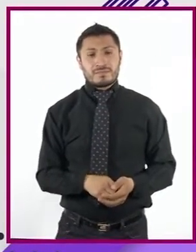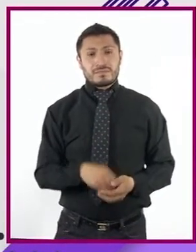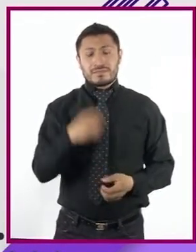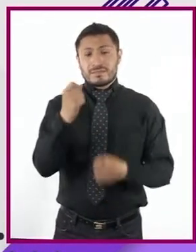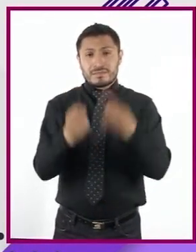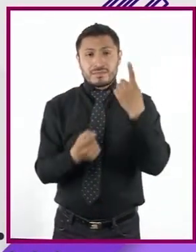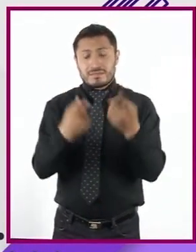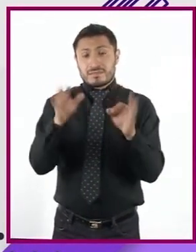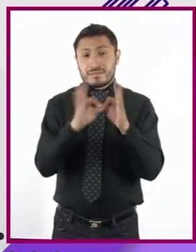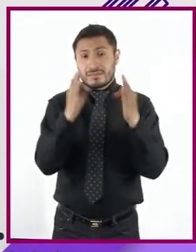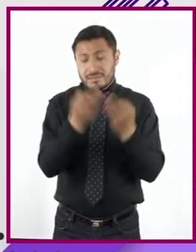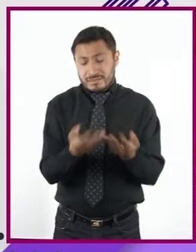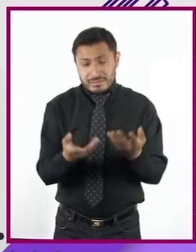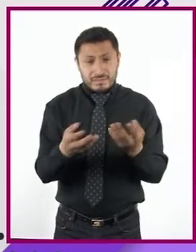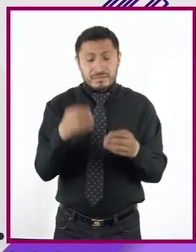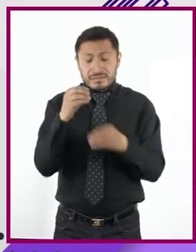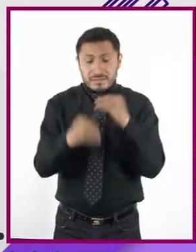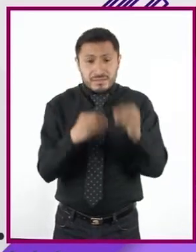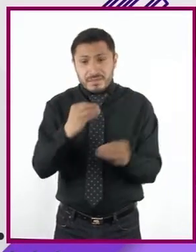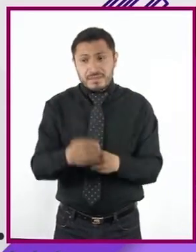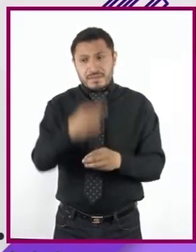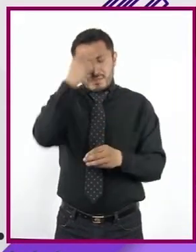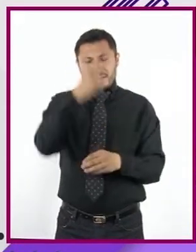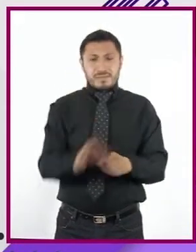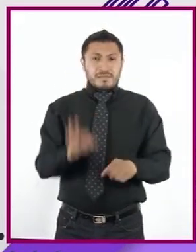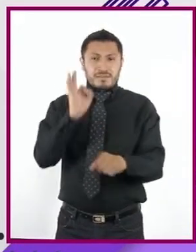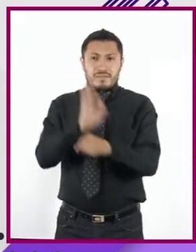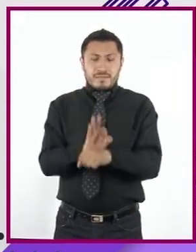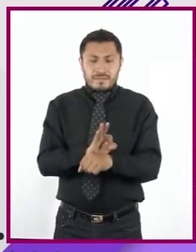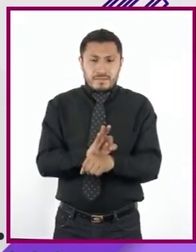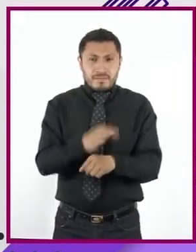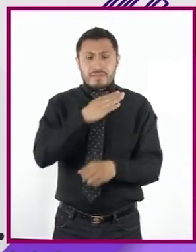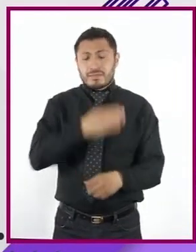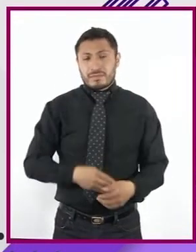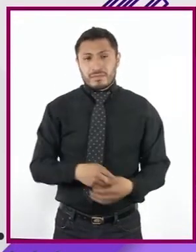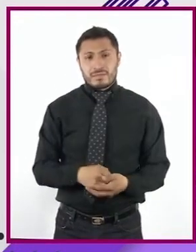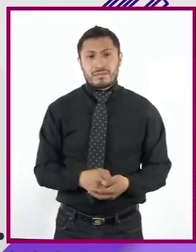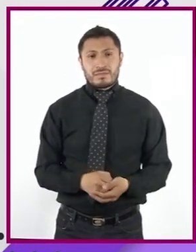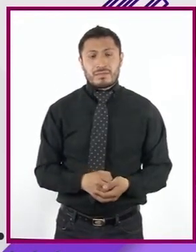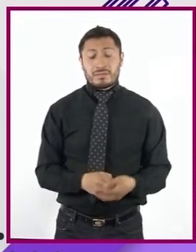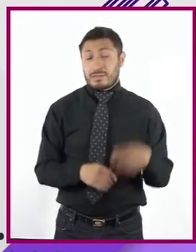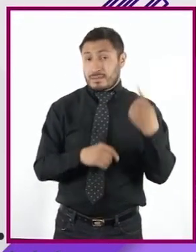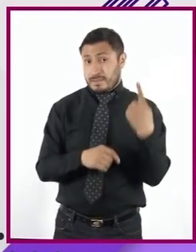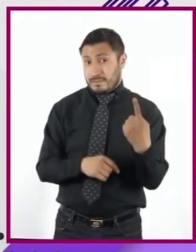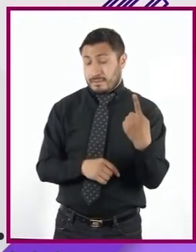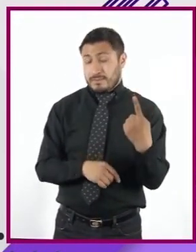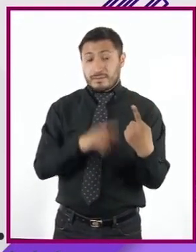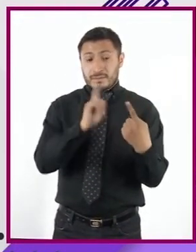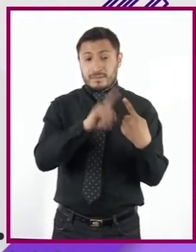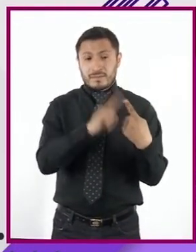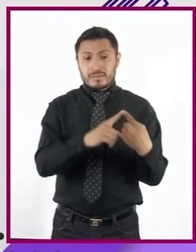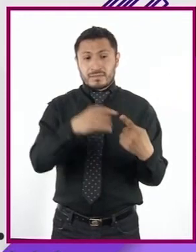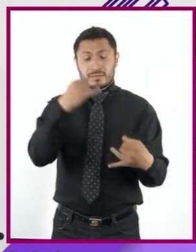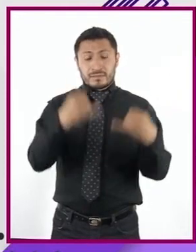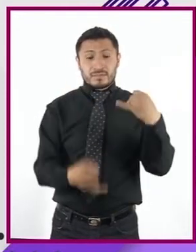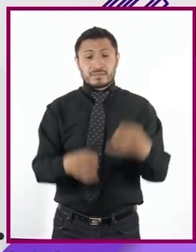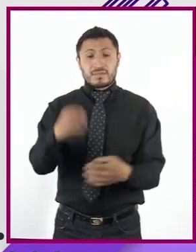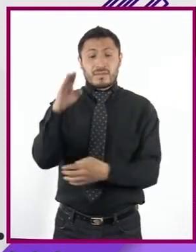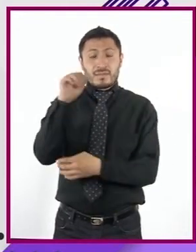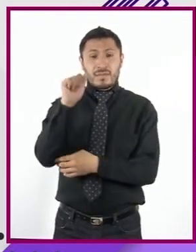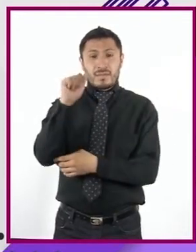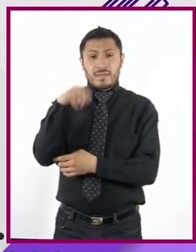Algunos mecanismos y procedimientos para defender la justicia. Número 1. Juicio de amparo. Consiste